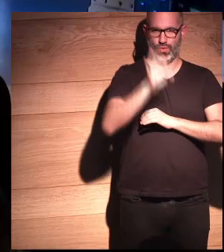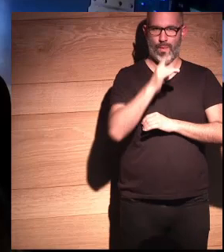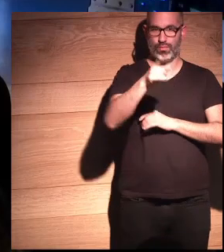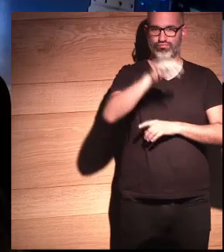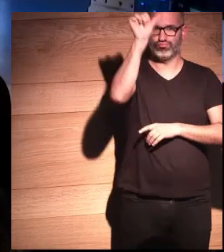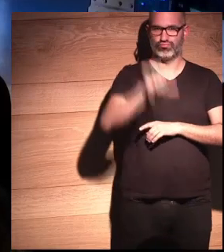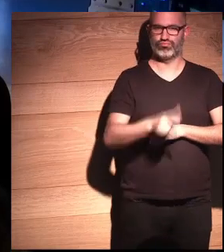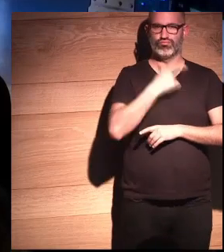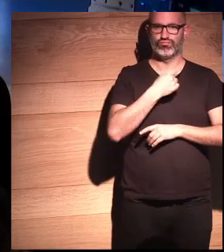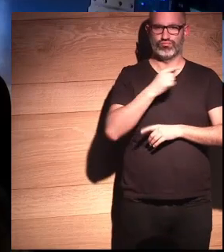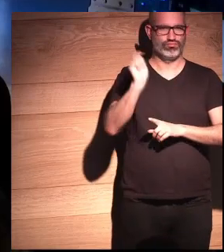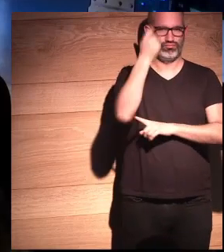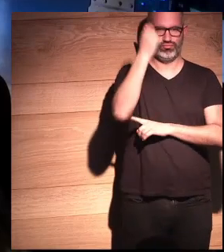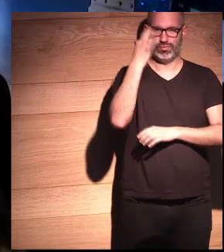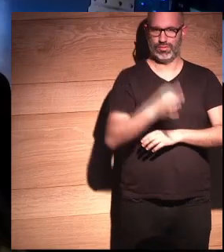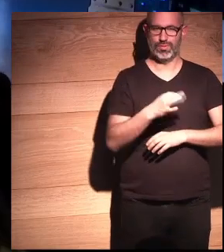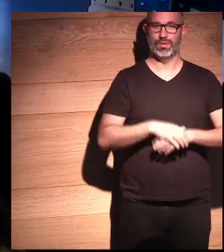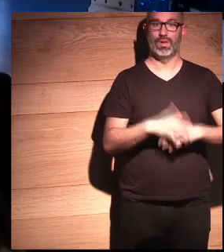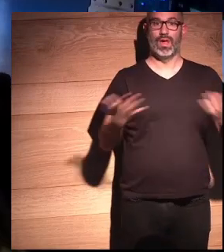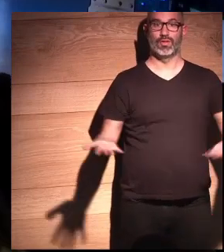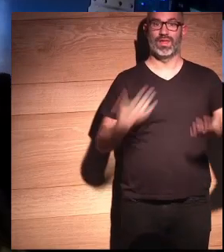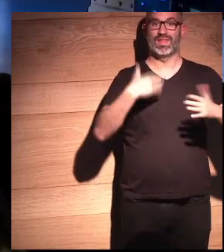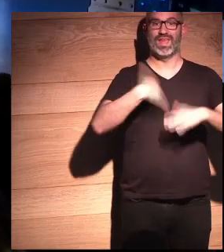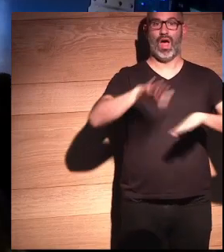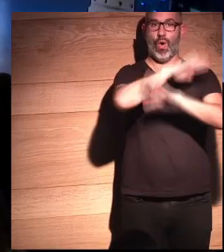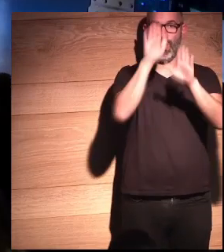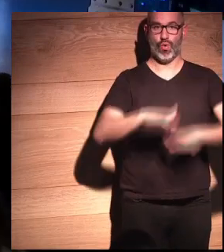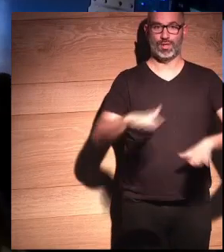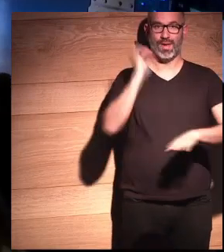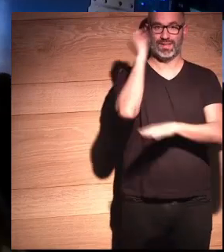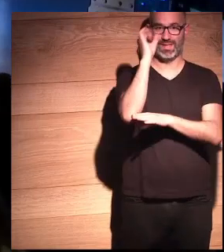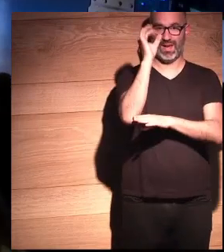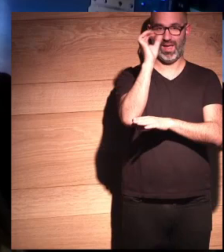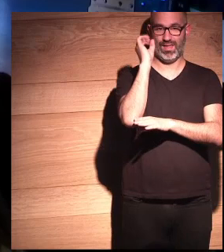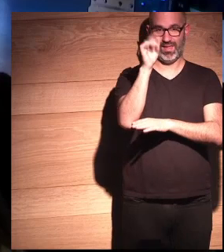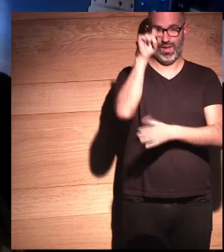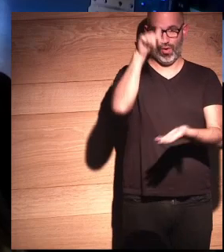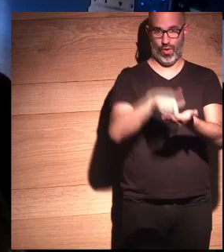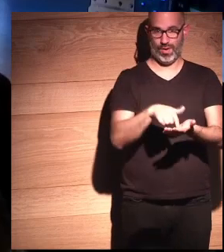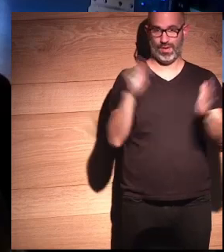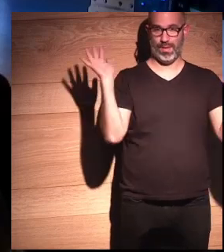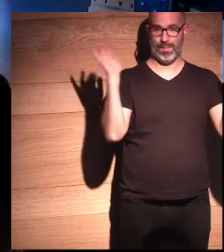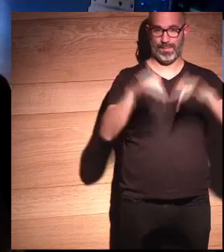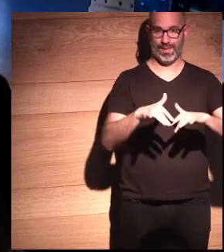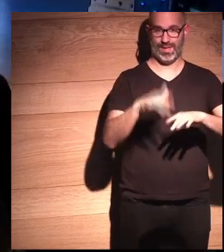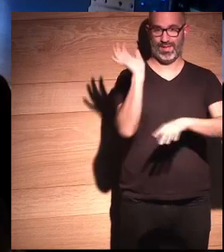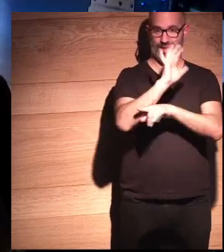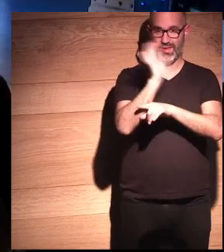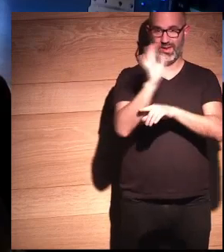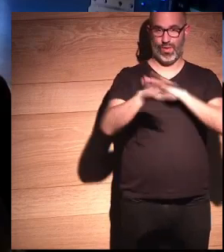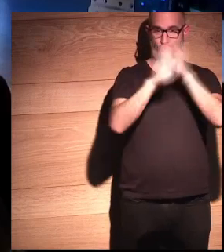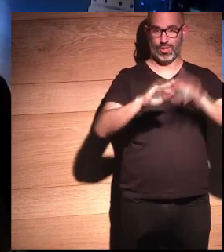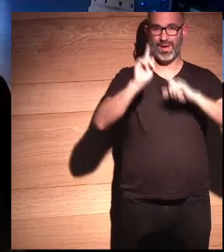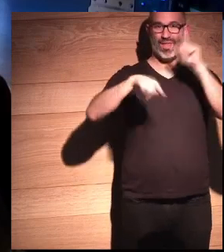increíble lo que habéis conseguido. Y bueno, ya vamos con la última charla de este evento. Luego habrá